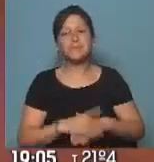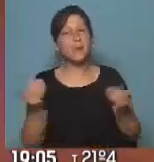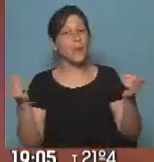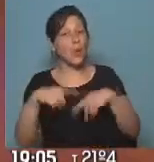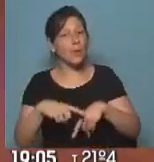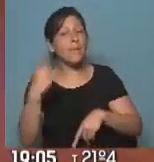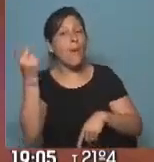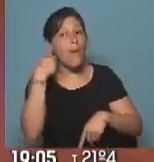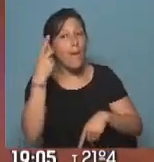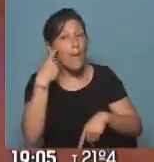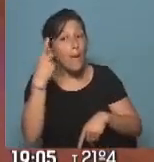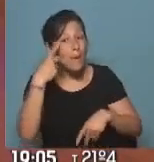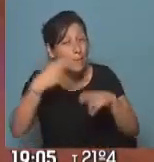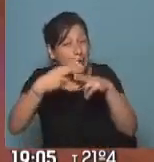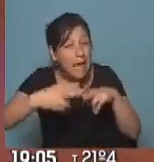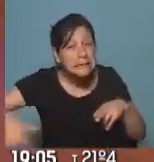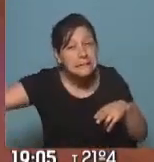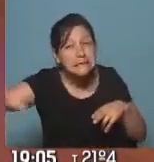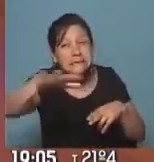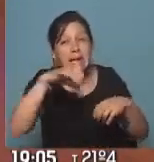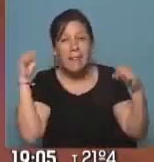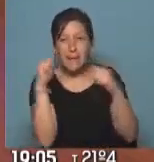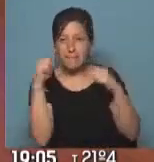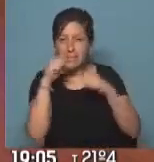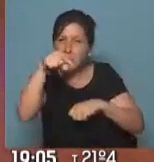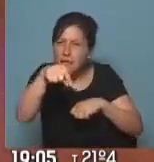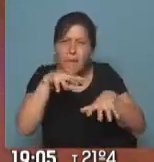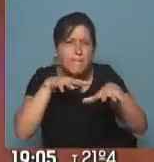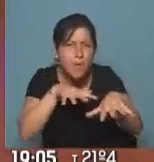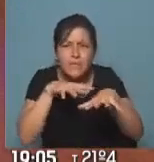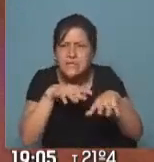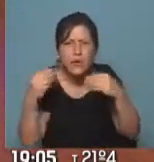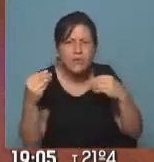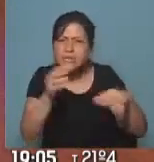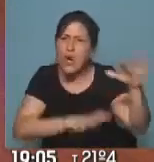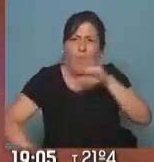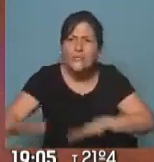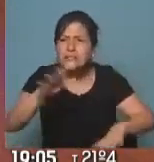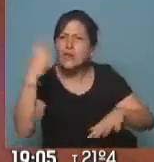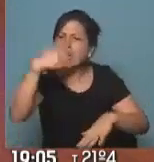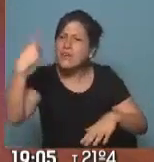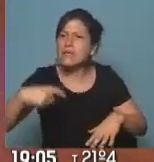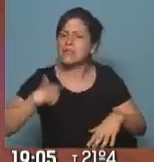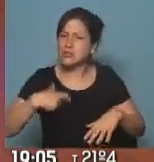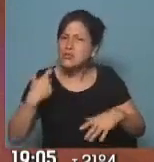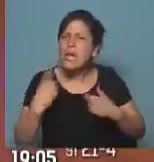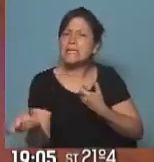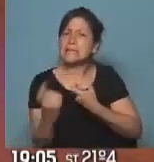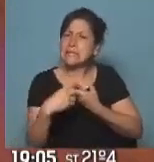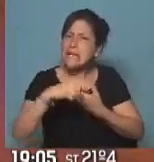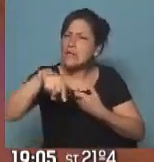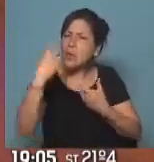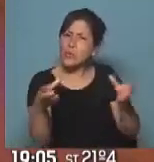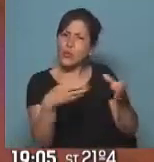Volvemos en vivo a Plaza de Mayo con Mariano Introcaso para saber lo que ocurre en esta movilización de organizaciones sociales, sindicatos y partidos de